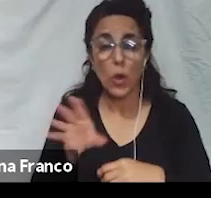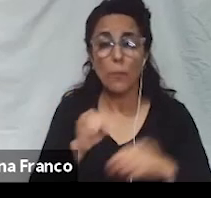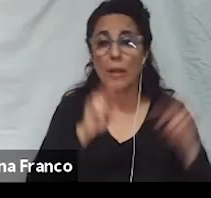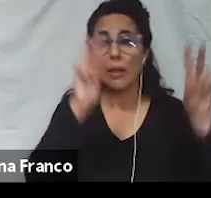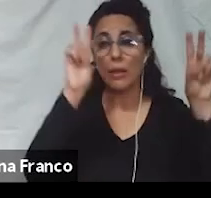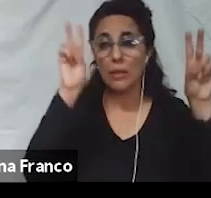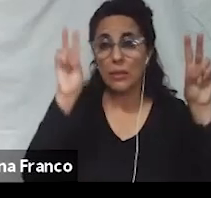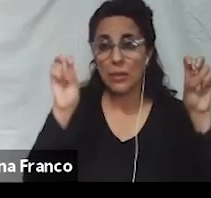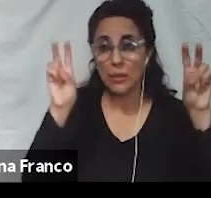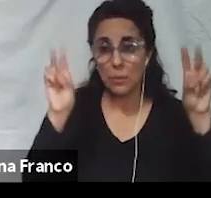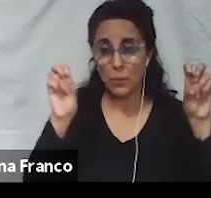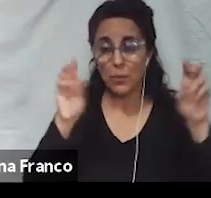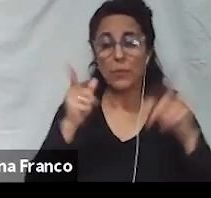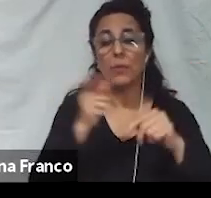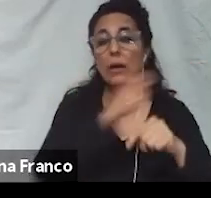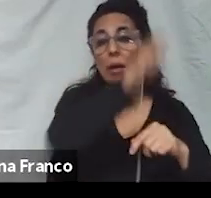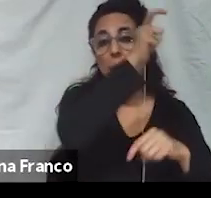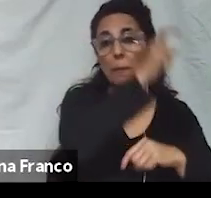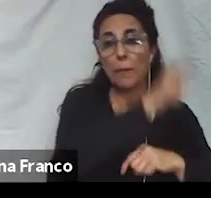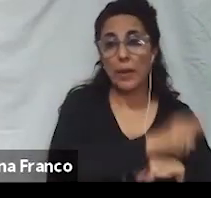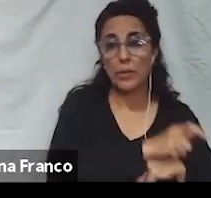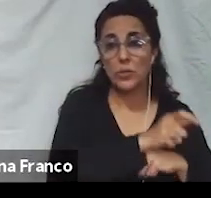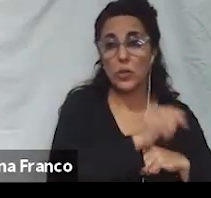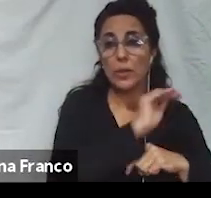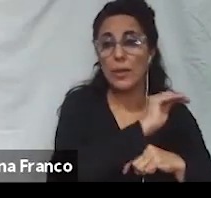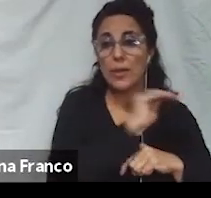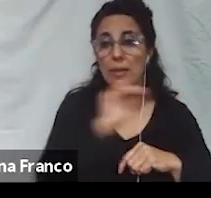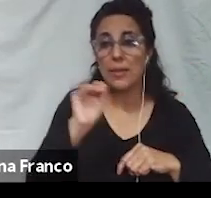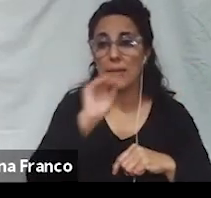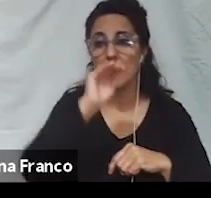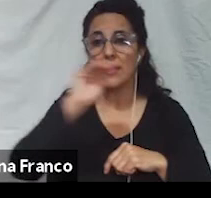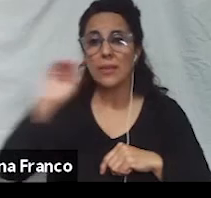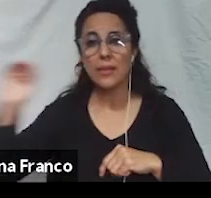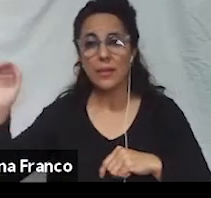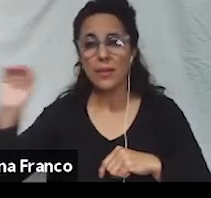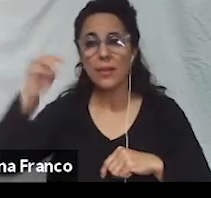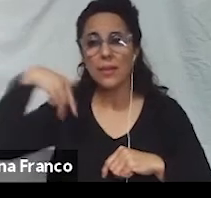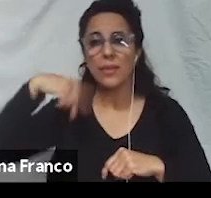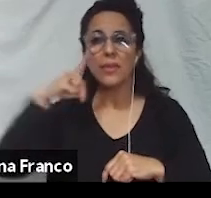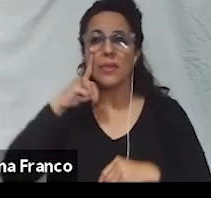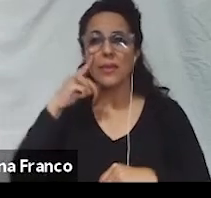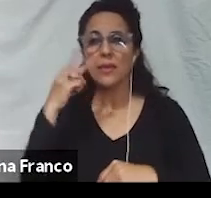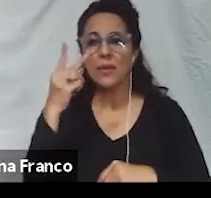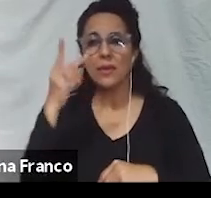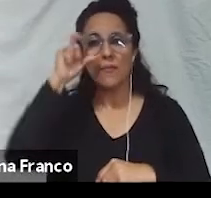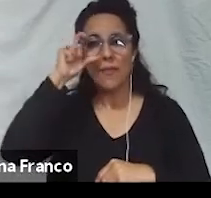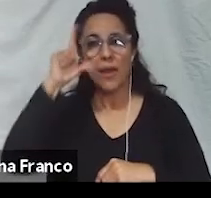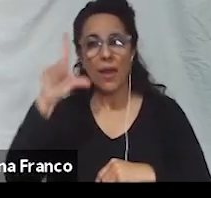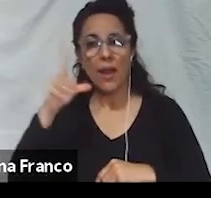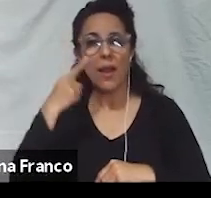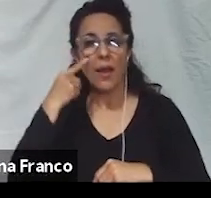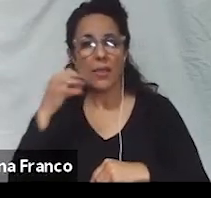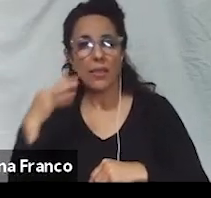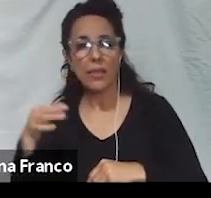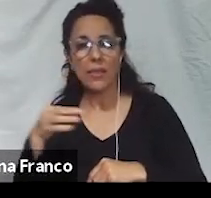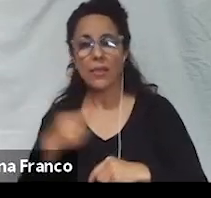nombre, el tipo de auditoría que estoy haciendo, el cliente, el nivel sobre el que estoy testeando, más que nada el